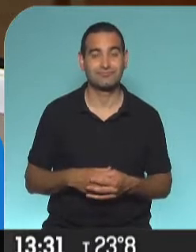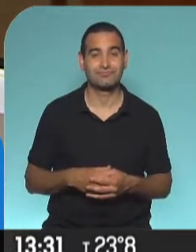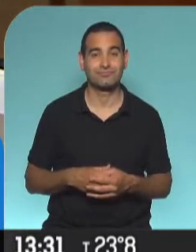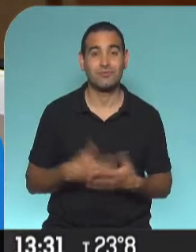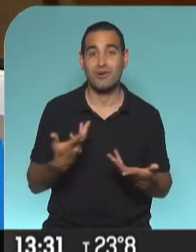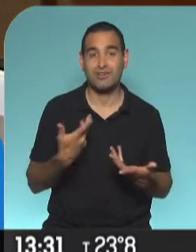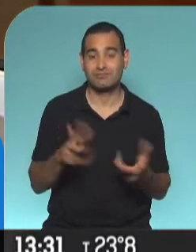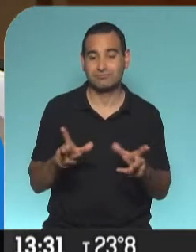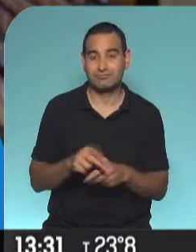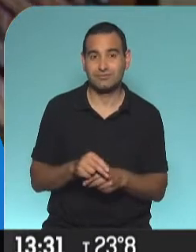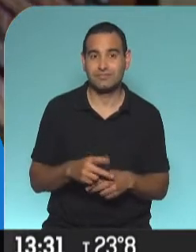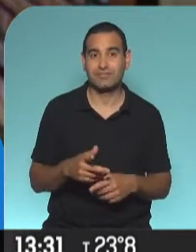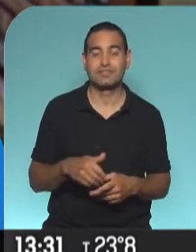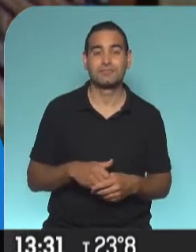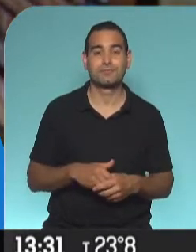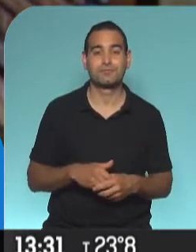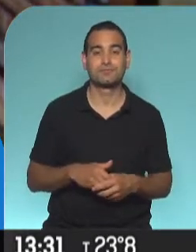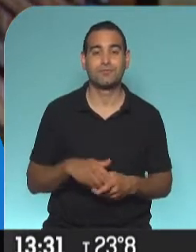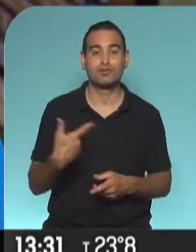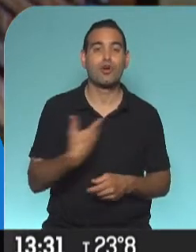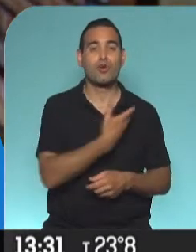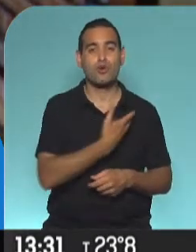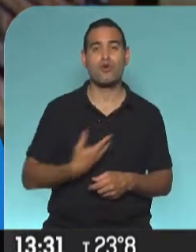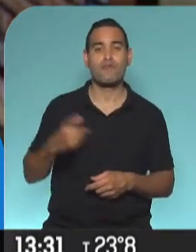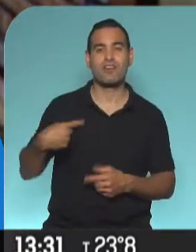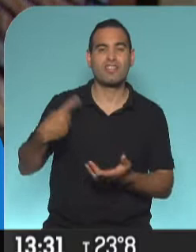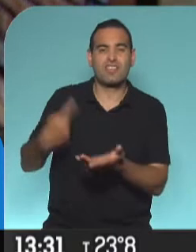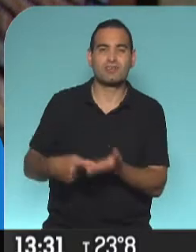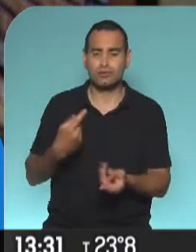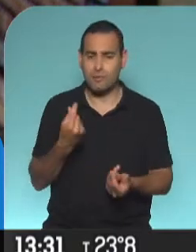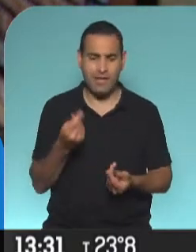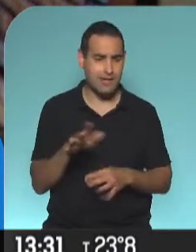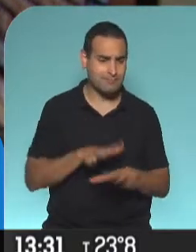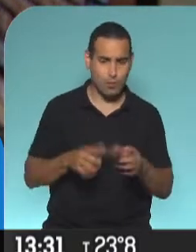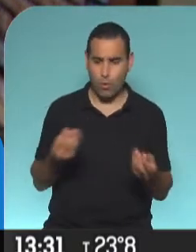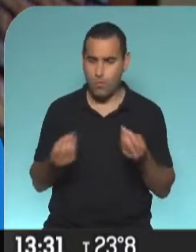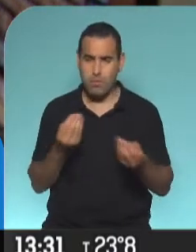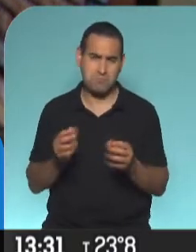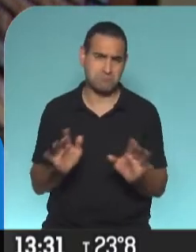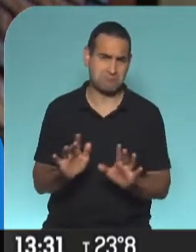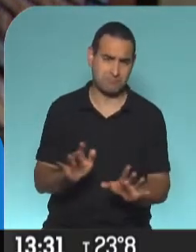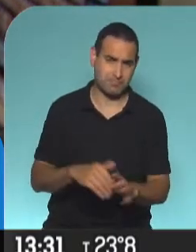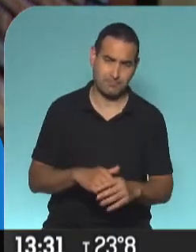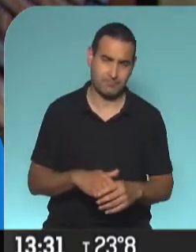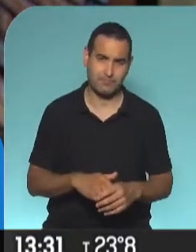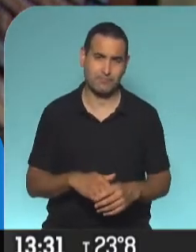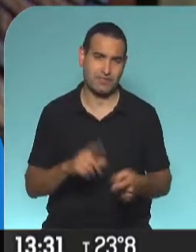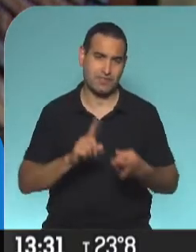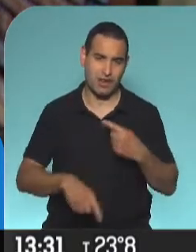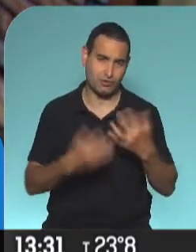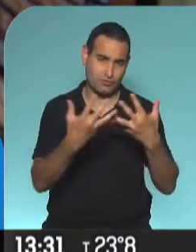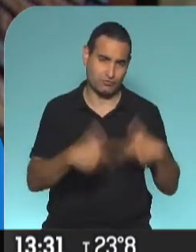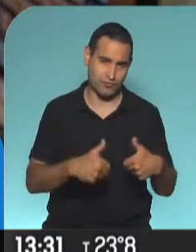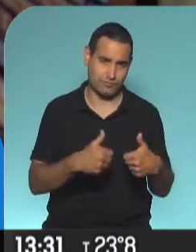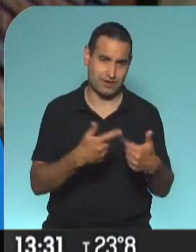tenés recursos. En vez de obligarlo, que sea el Estado el que diga, bueno, ¿de dónde saco los recursos? ¿Cómo hago para ajustarle a los jubilados? Pero digo, en una situación